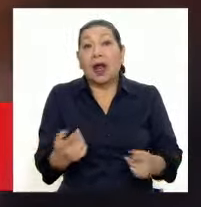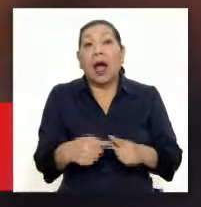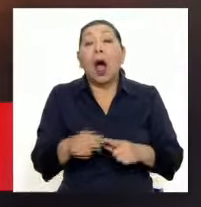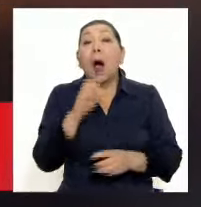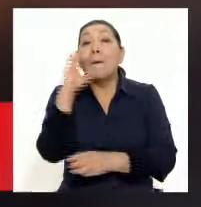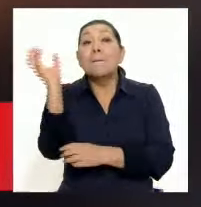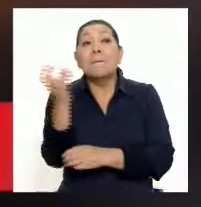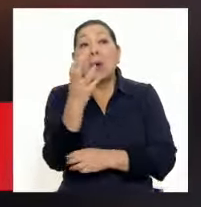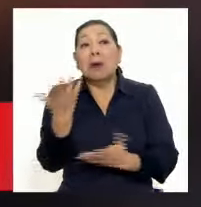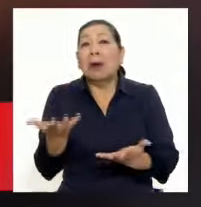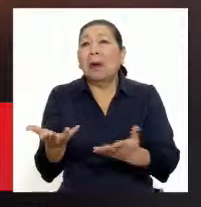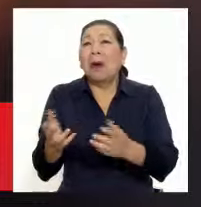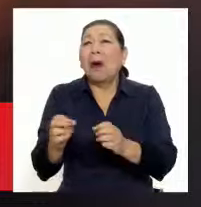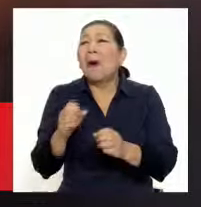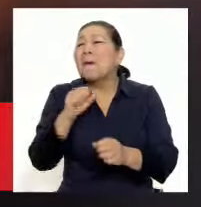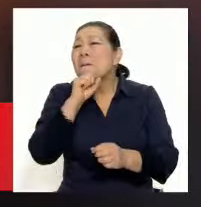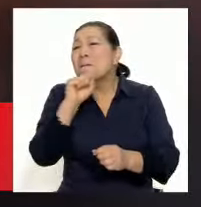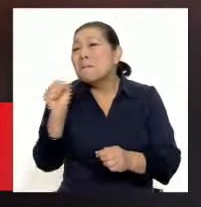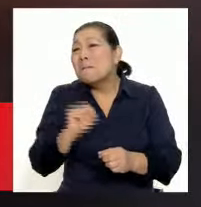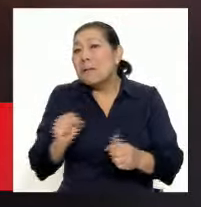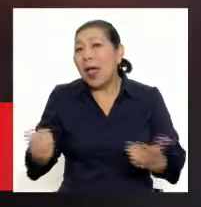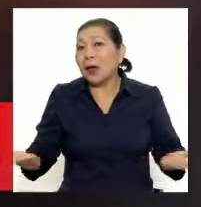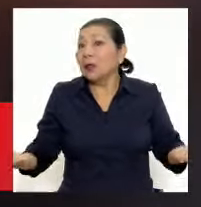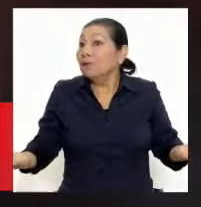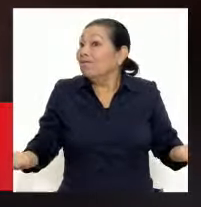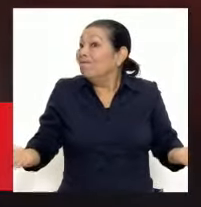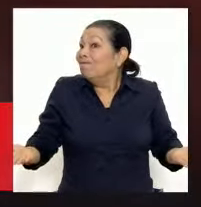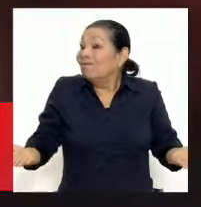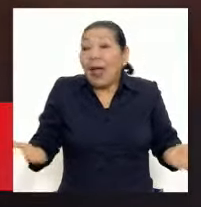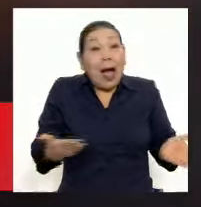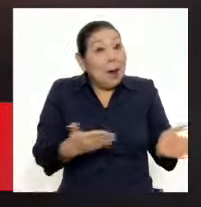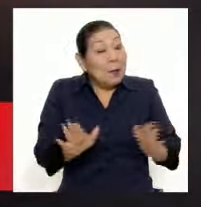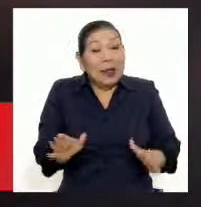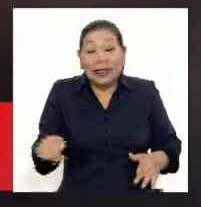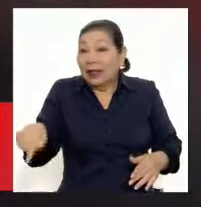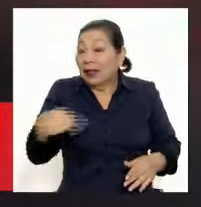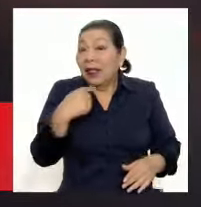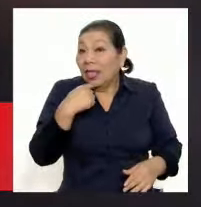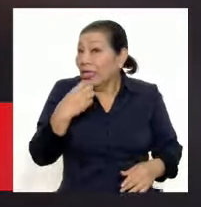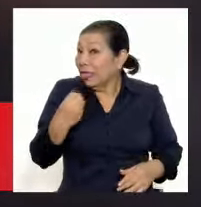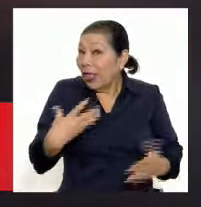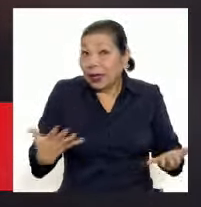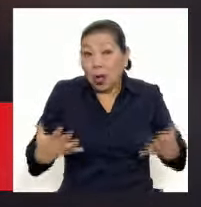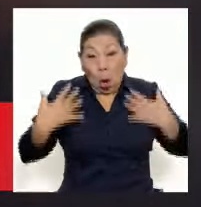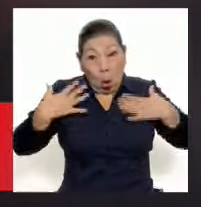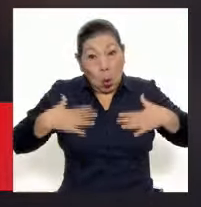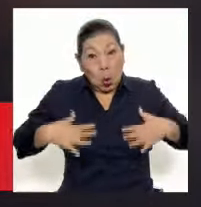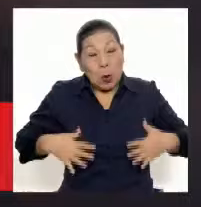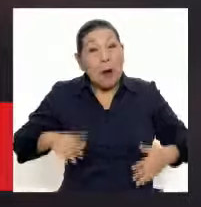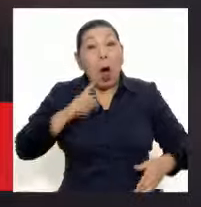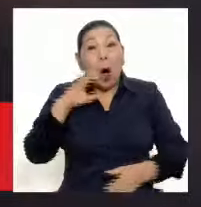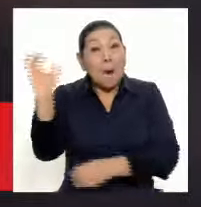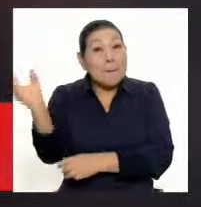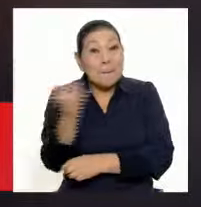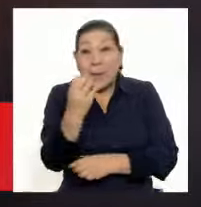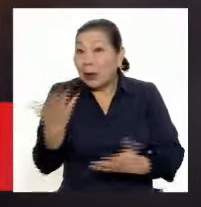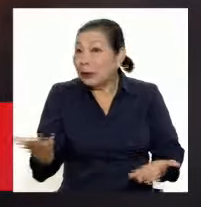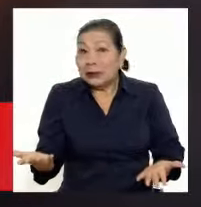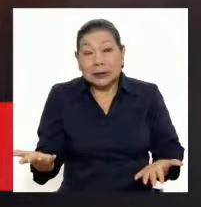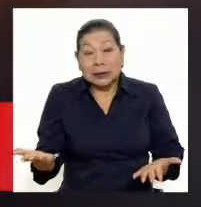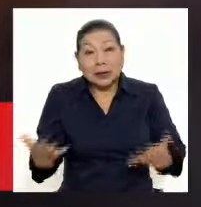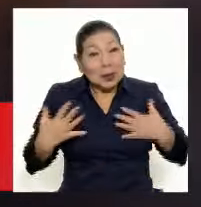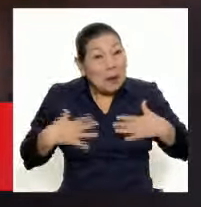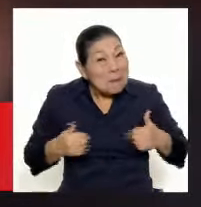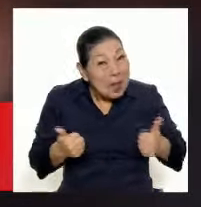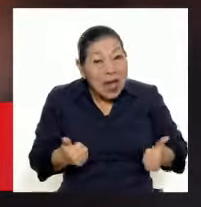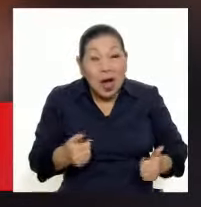compañías. Los equipos están deteriorados. Entonces, aparte de ello, la ropa que usan ni siquiera están